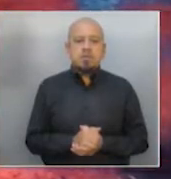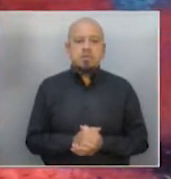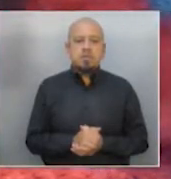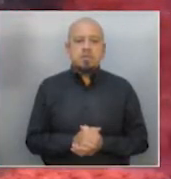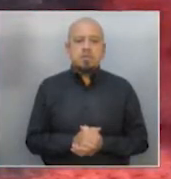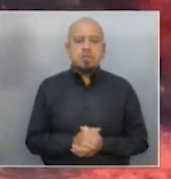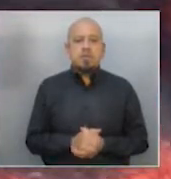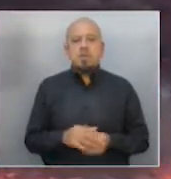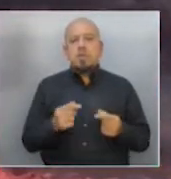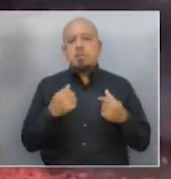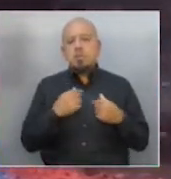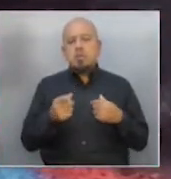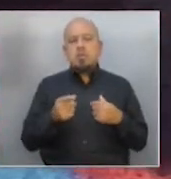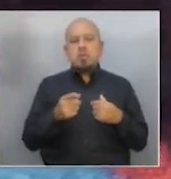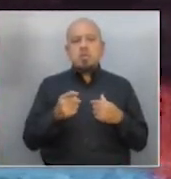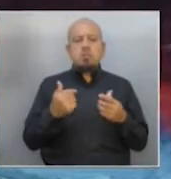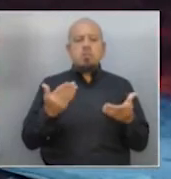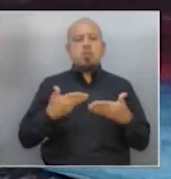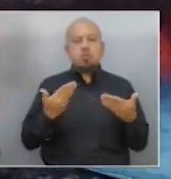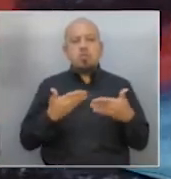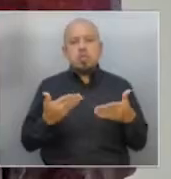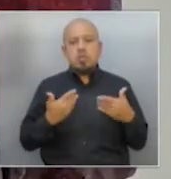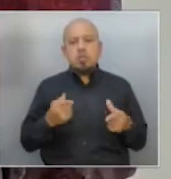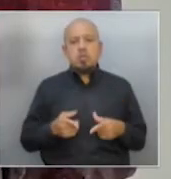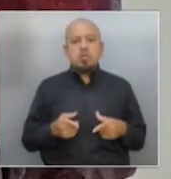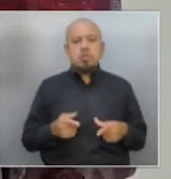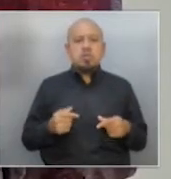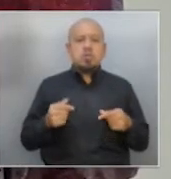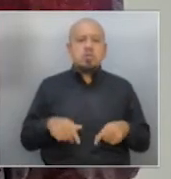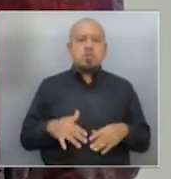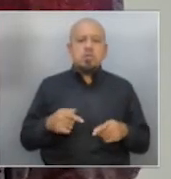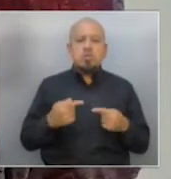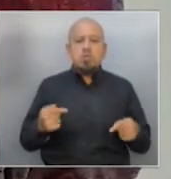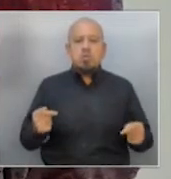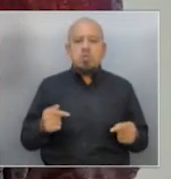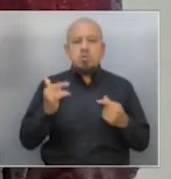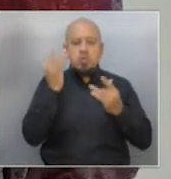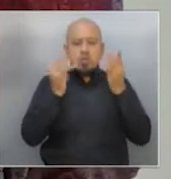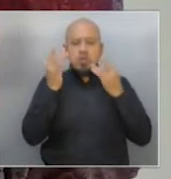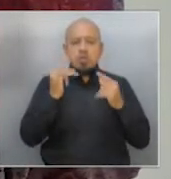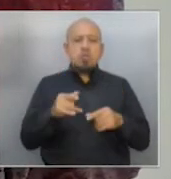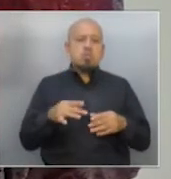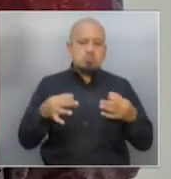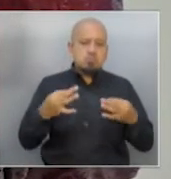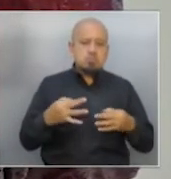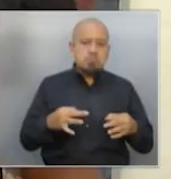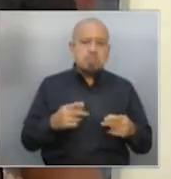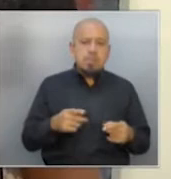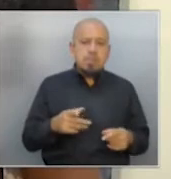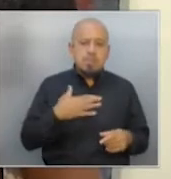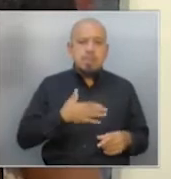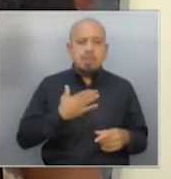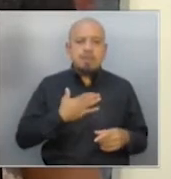A mí una de las cosas que te decía que me tiene muy contento es que lo siento como un producto artístico como redondo, con el cual yo estoy muy